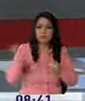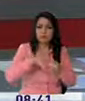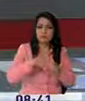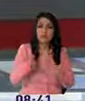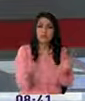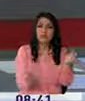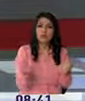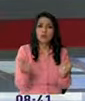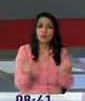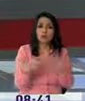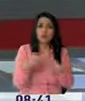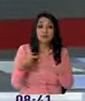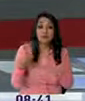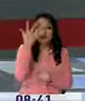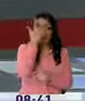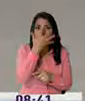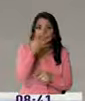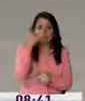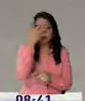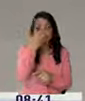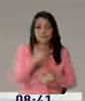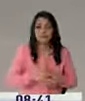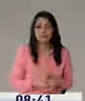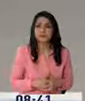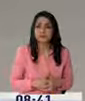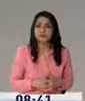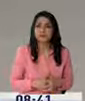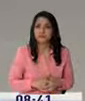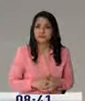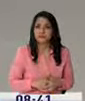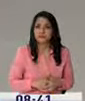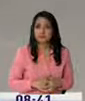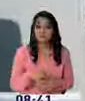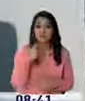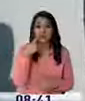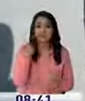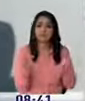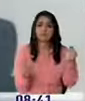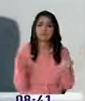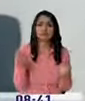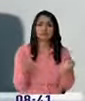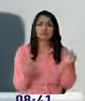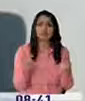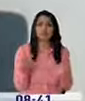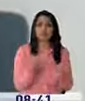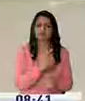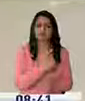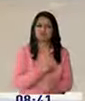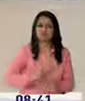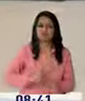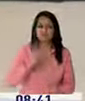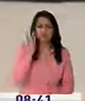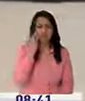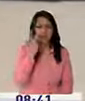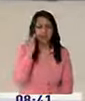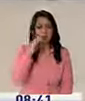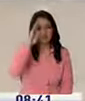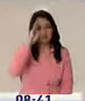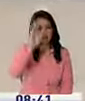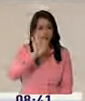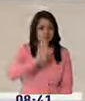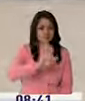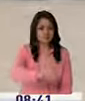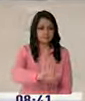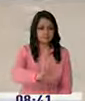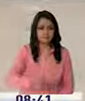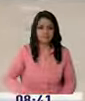auto desde Esmeraldas. La actitud sospechosa de un conductor hizo que elementos policiales detengan su marcha en la avenida Los